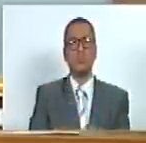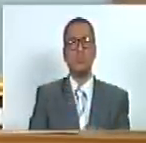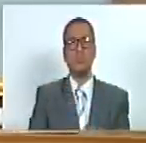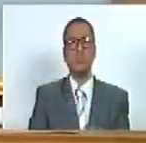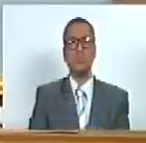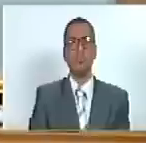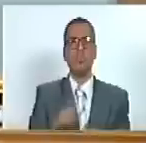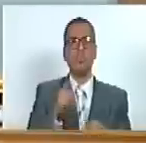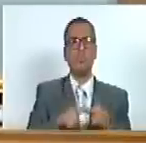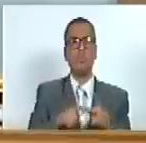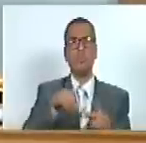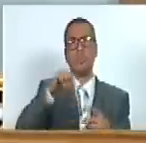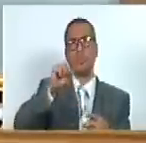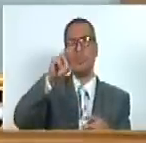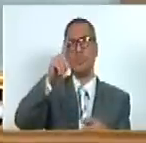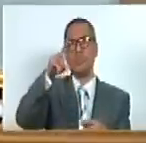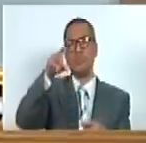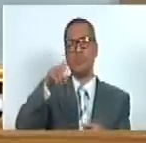El otro, el día de...